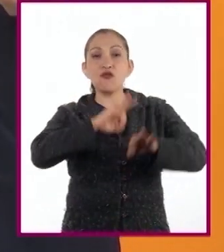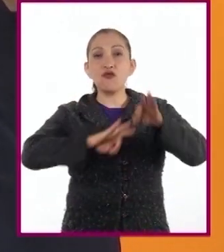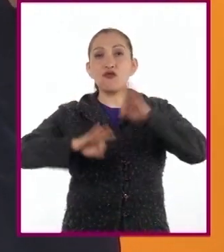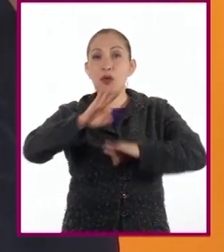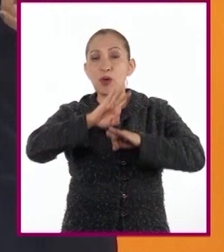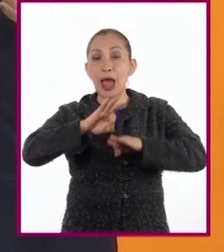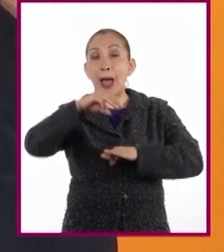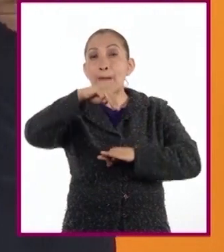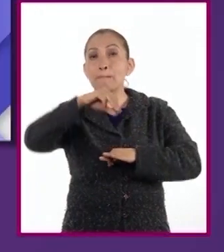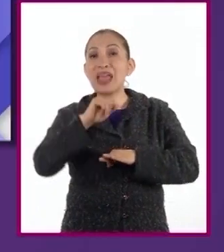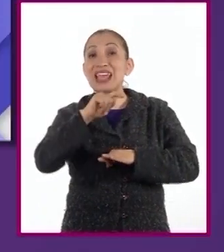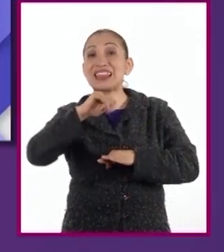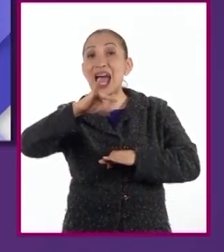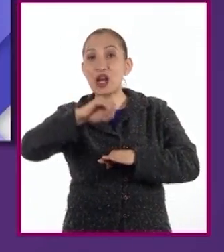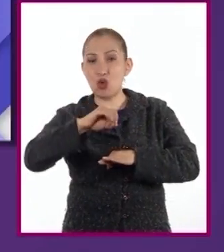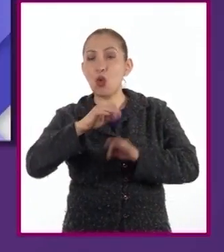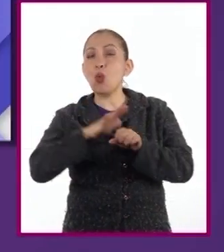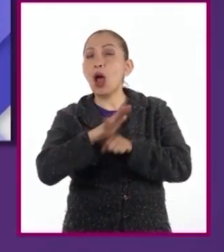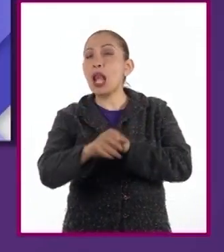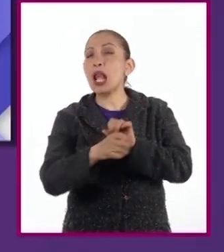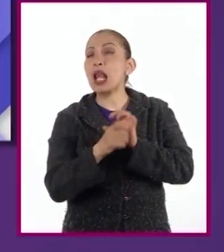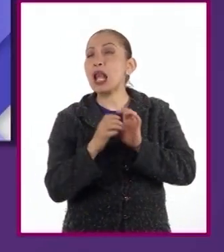del metano en su cuaderno.